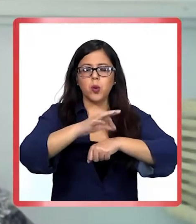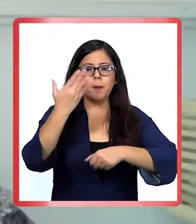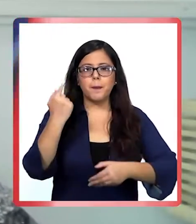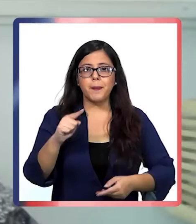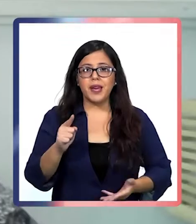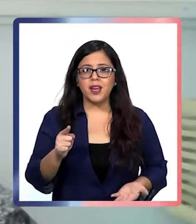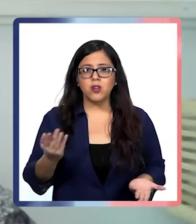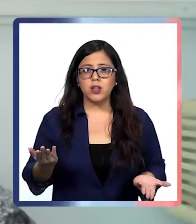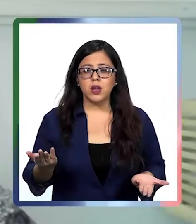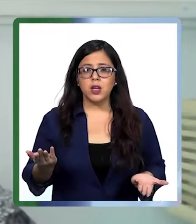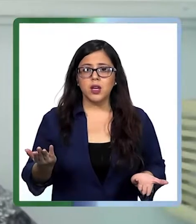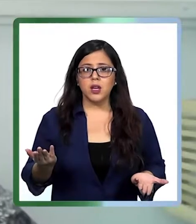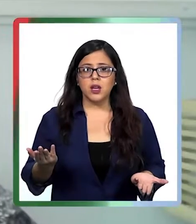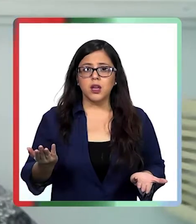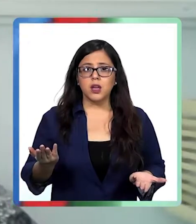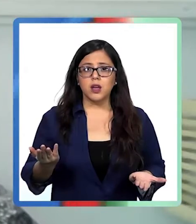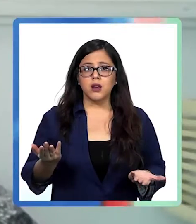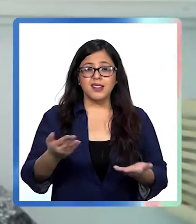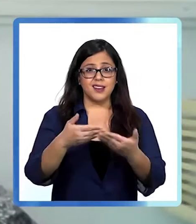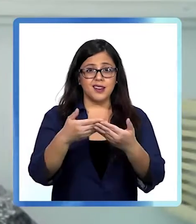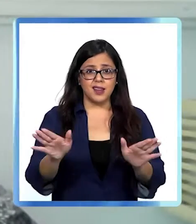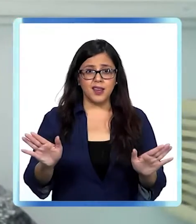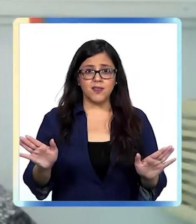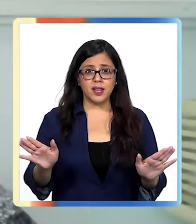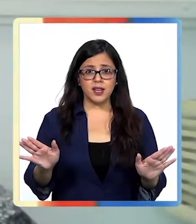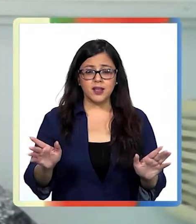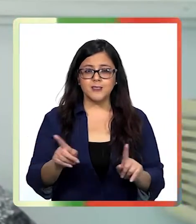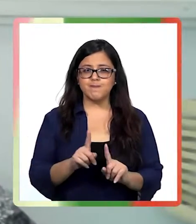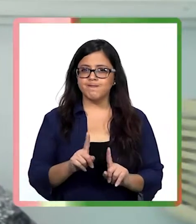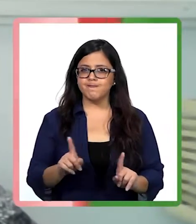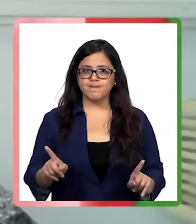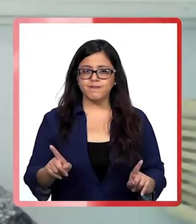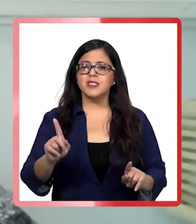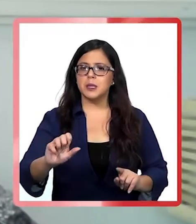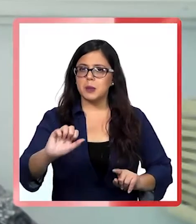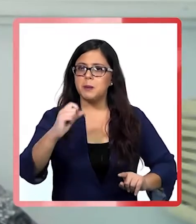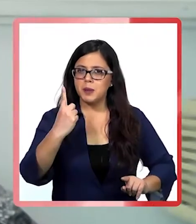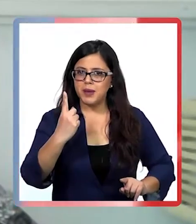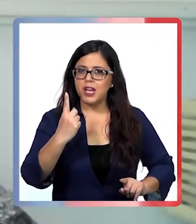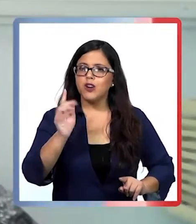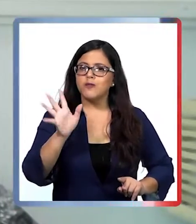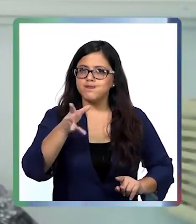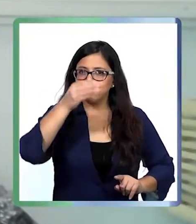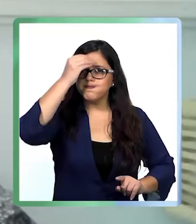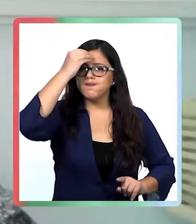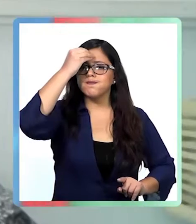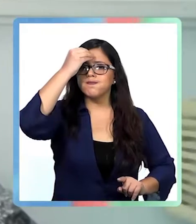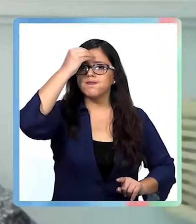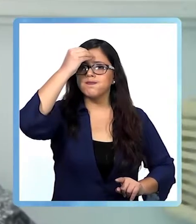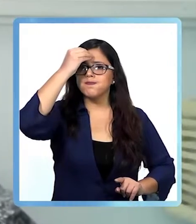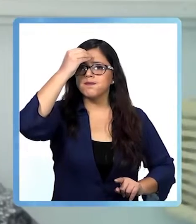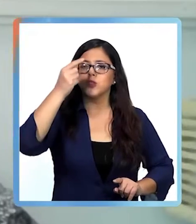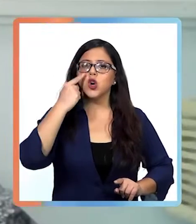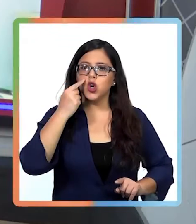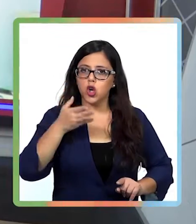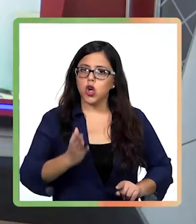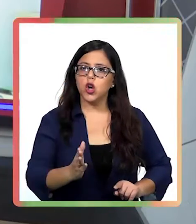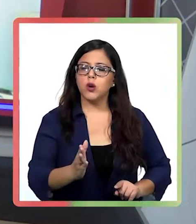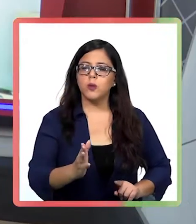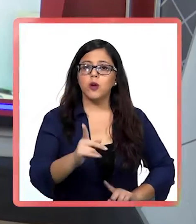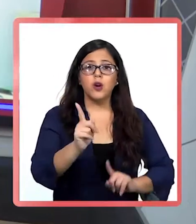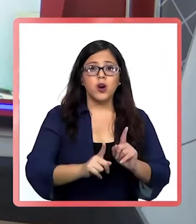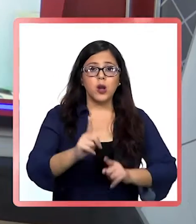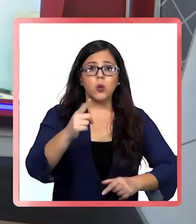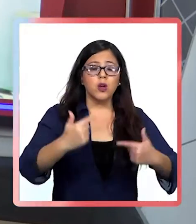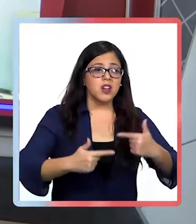muchos casos, pero en ninguna situación estamos libres de la epidemia. Yo creo que eso es lo primero que hay que puntualizar. Seguimos